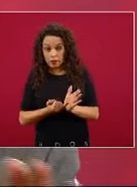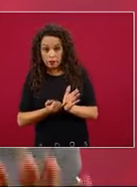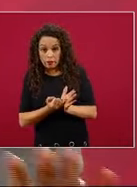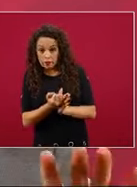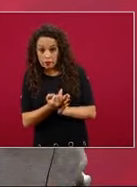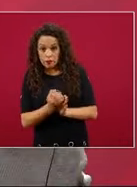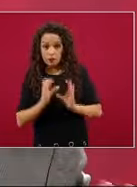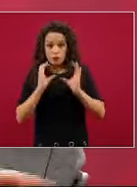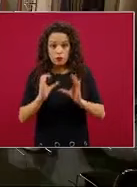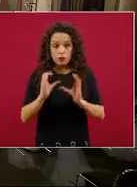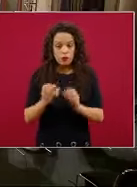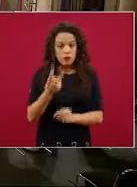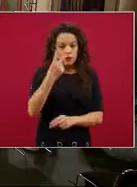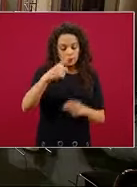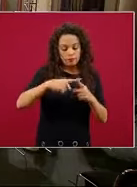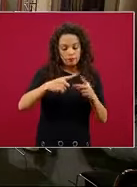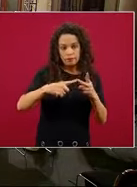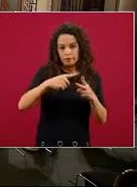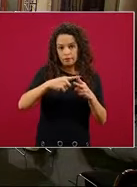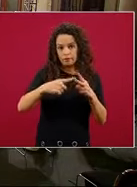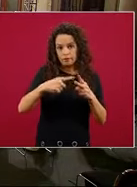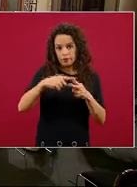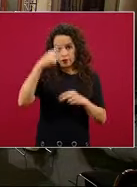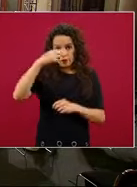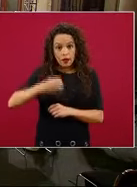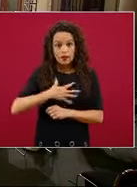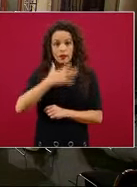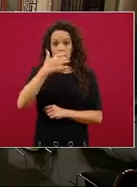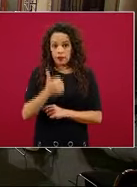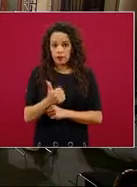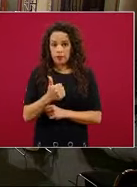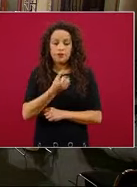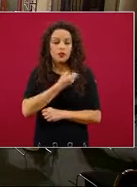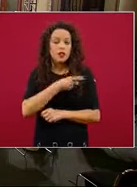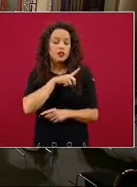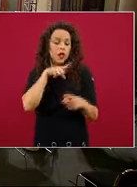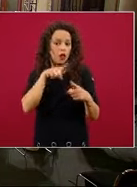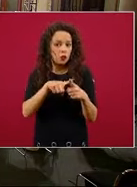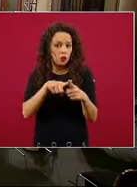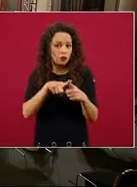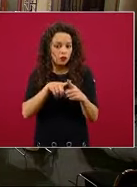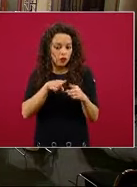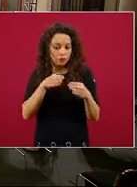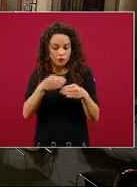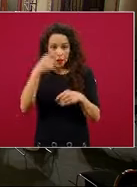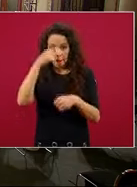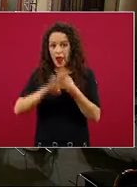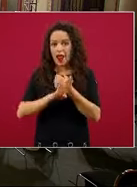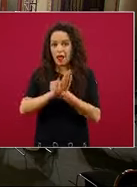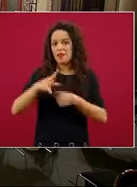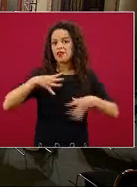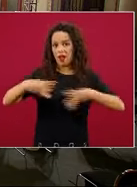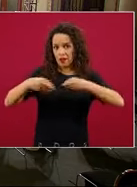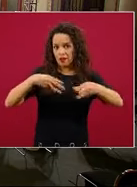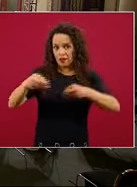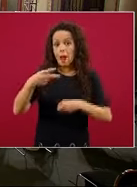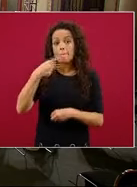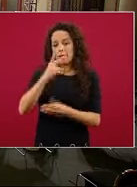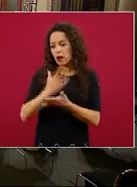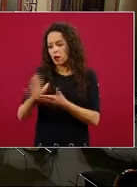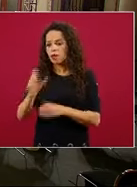para cuidar estos dos esferas del bienestar público: la salud, de manera directa, al evitar contagios, pero también